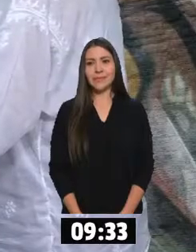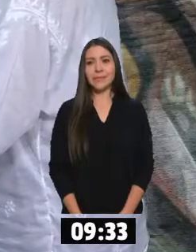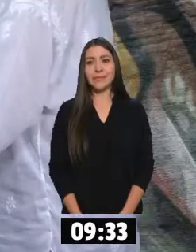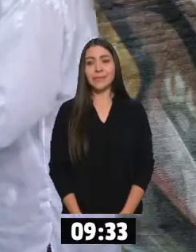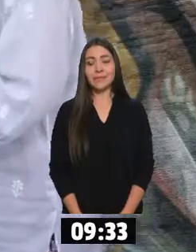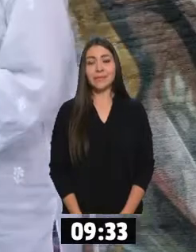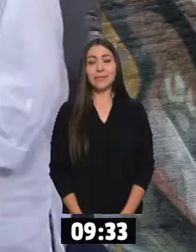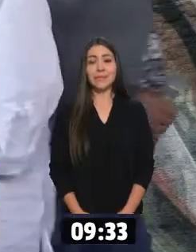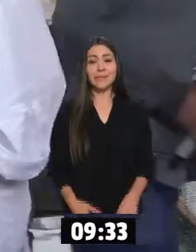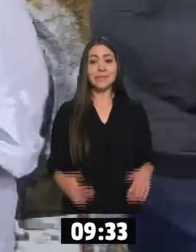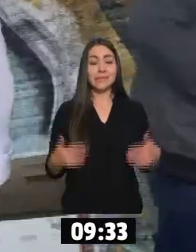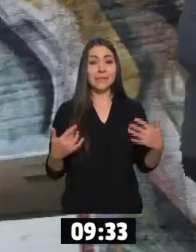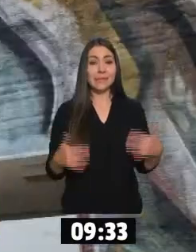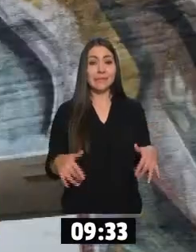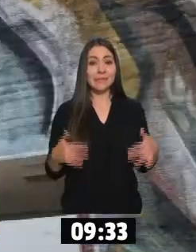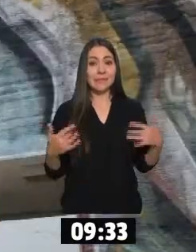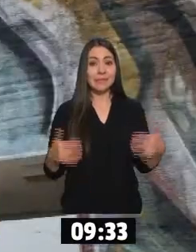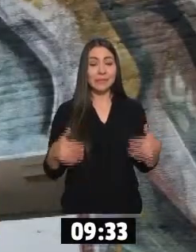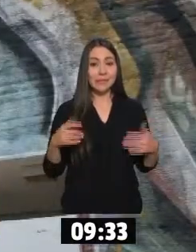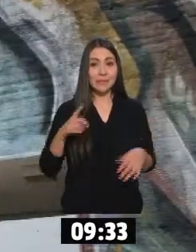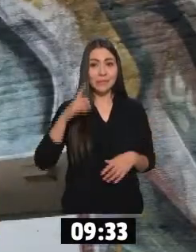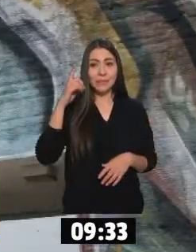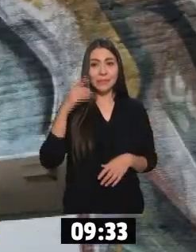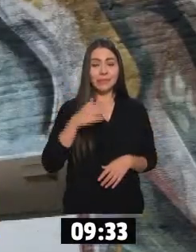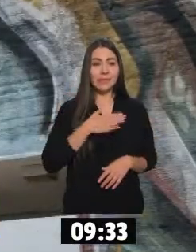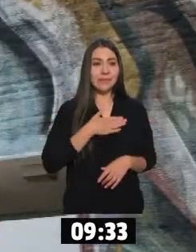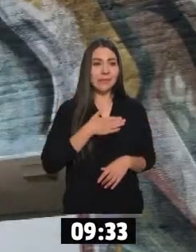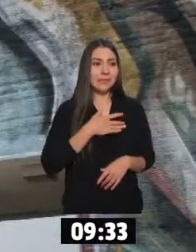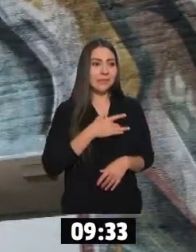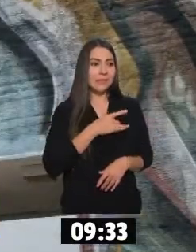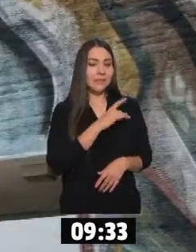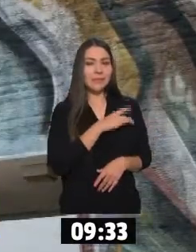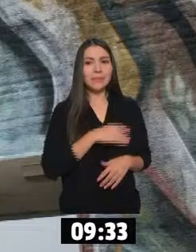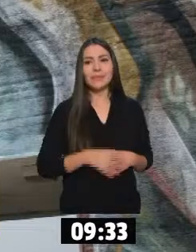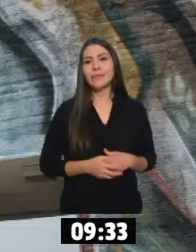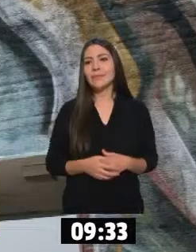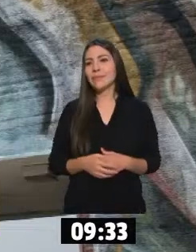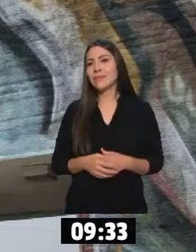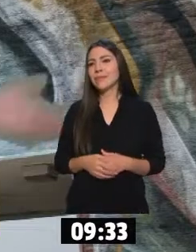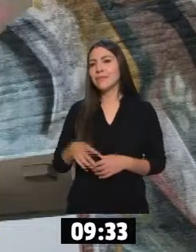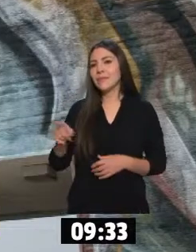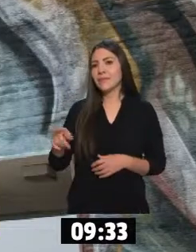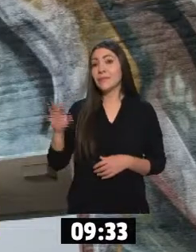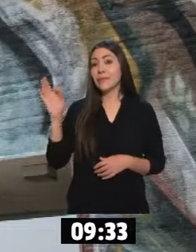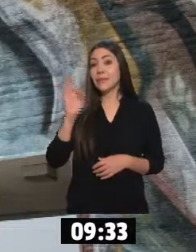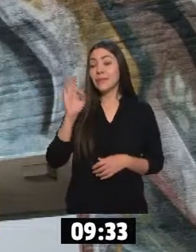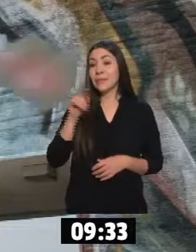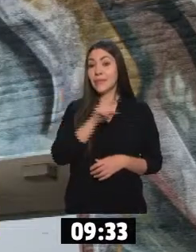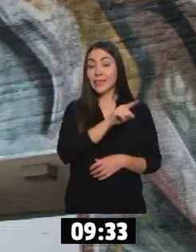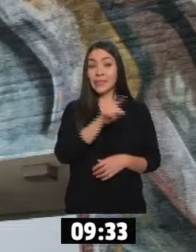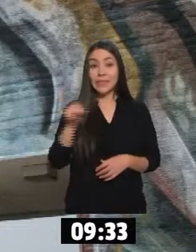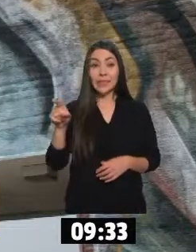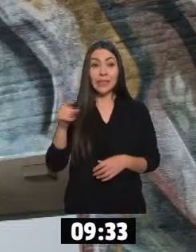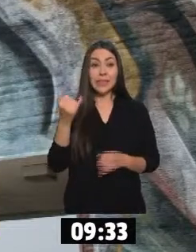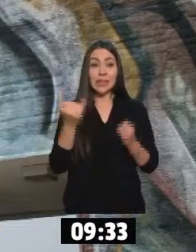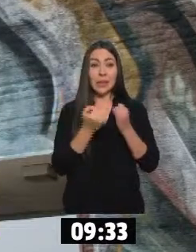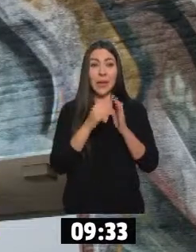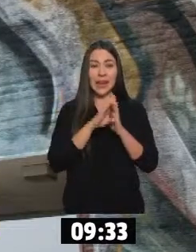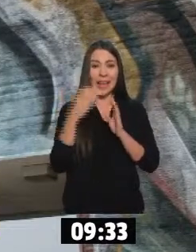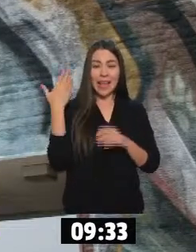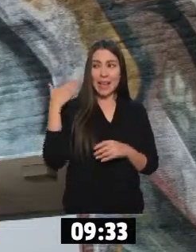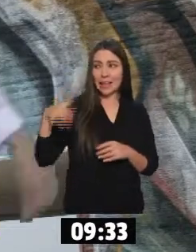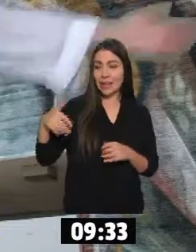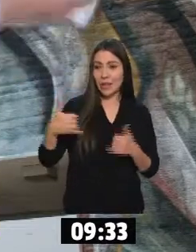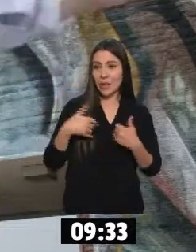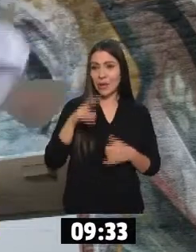¡Ay, Dios santo, mi Dios mío! Si usted tiene una boquita de concurso como estos chicos. Y como la señora Tapia, de veras debería.